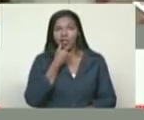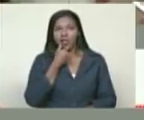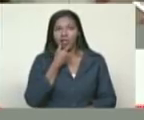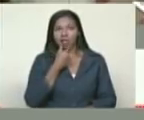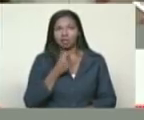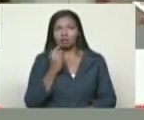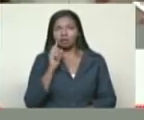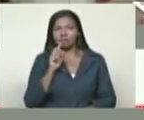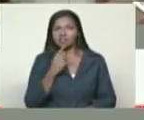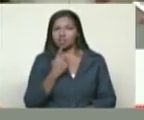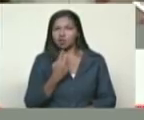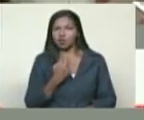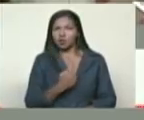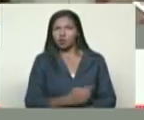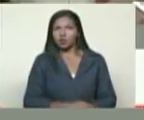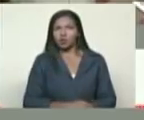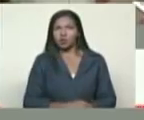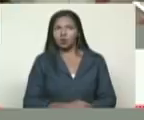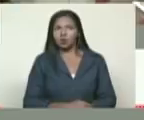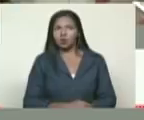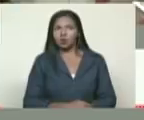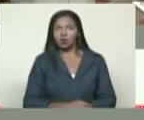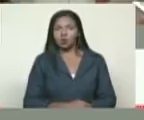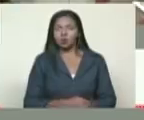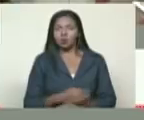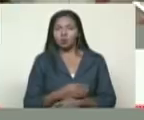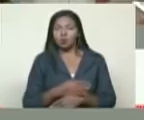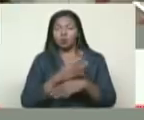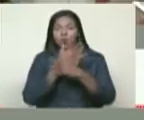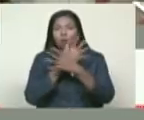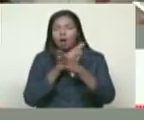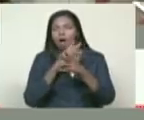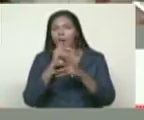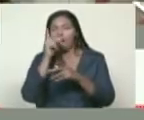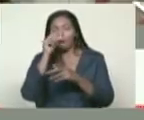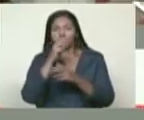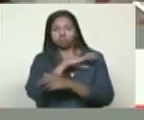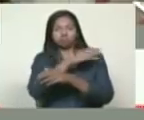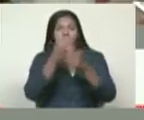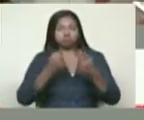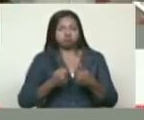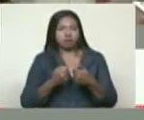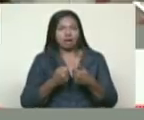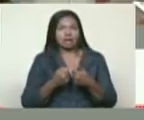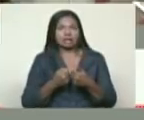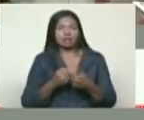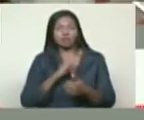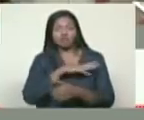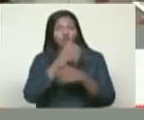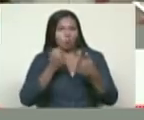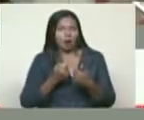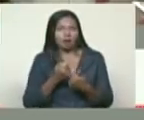player, un jugador duro, pues la traducción quizás más común sería un hueso duro de roer.